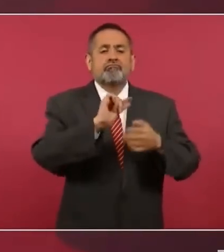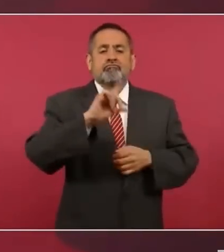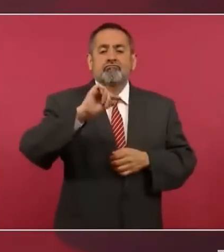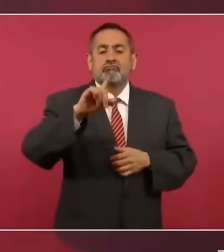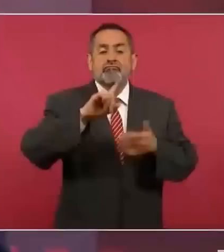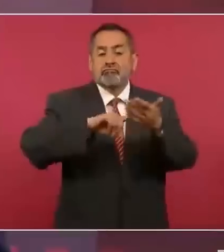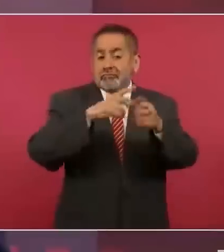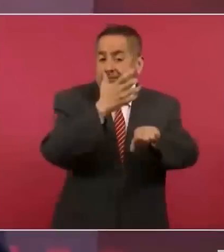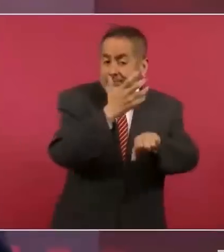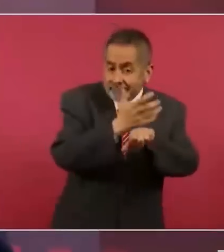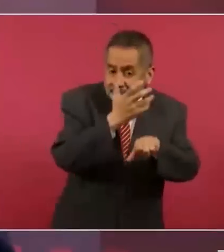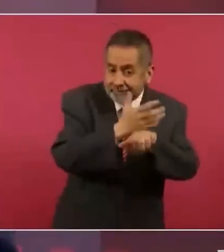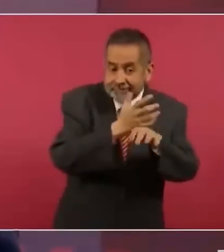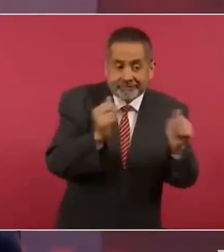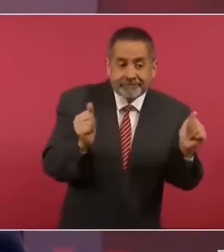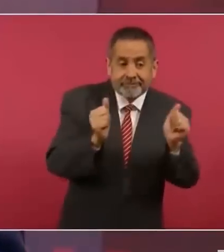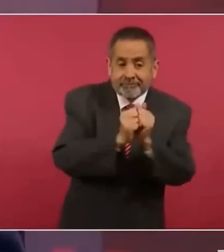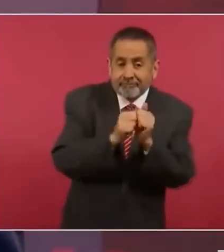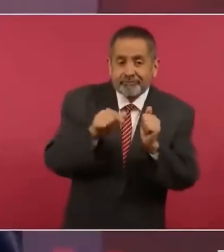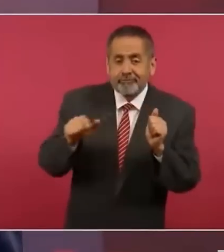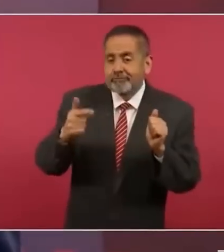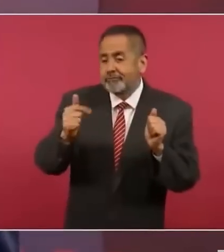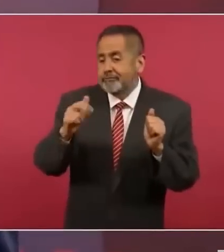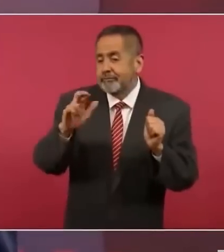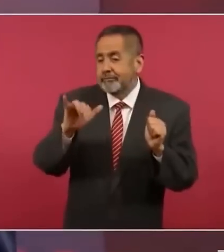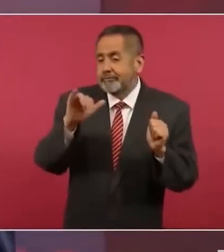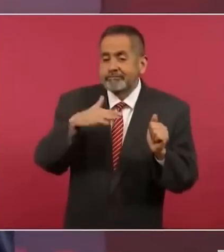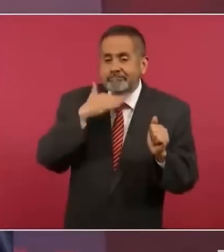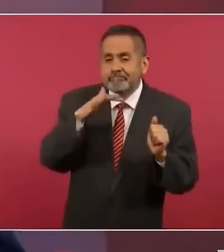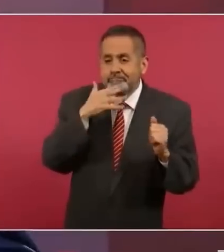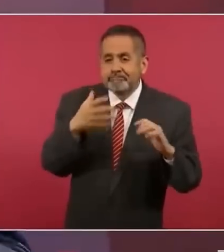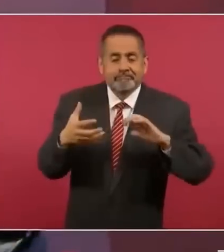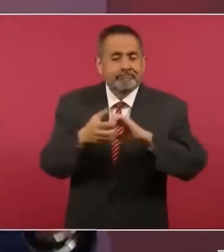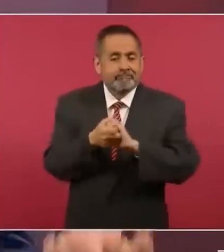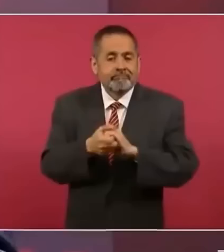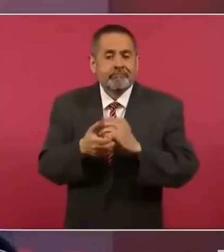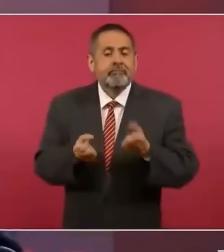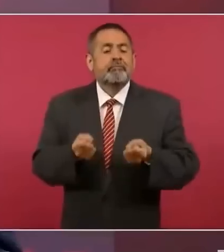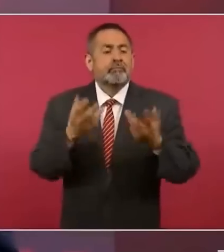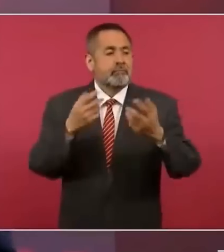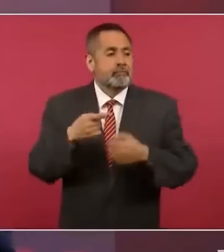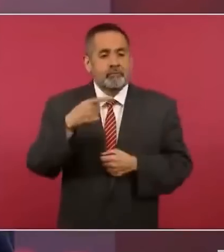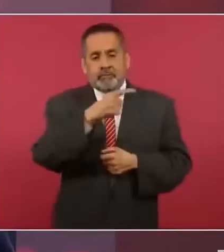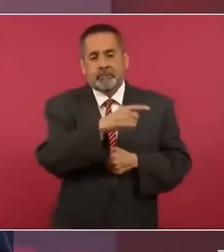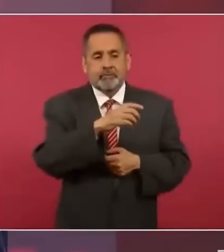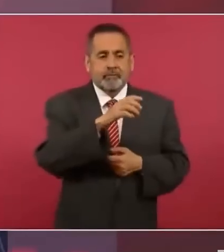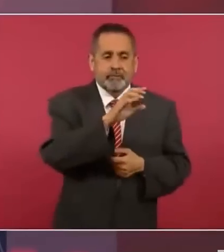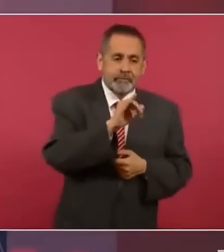de Estados Unidos, las agencias